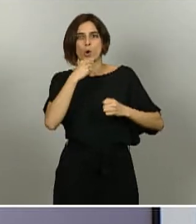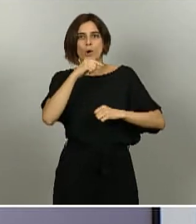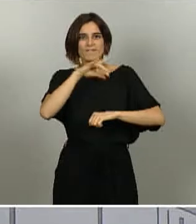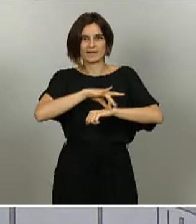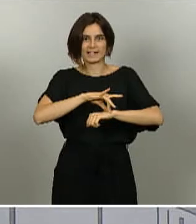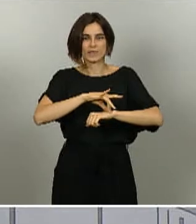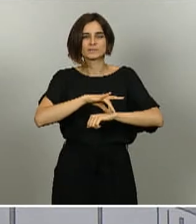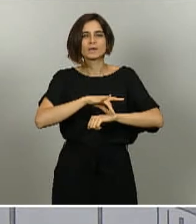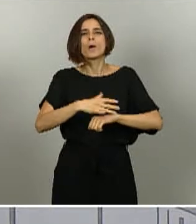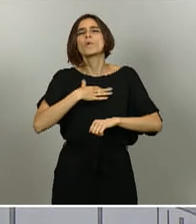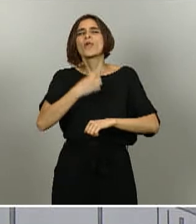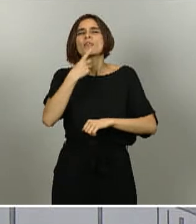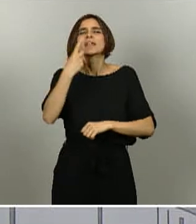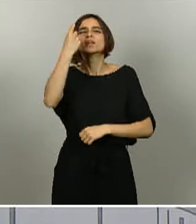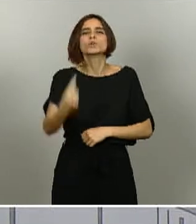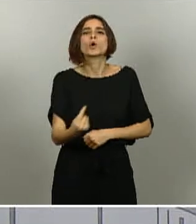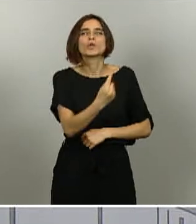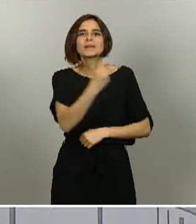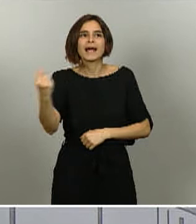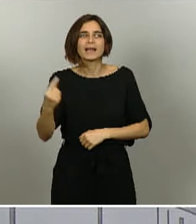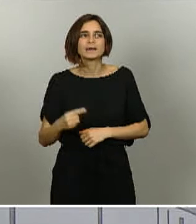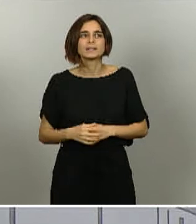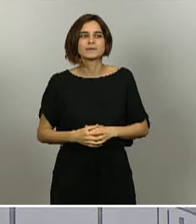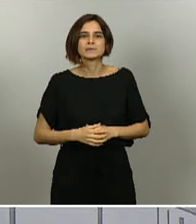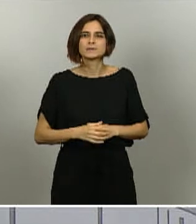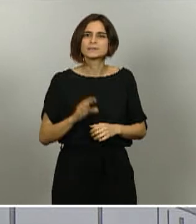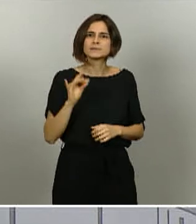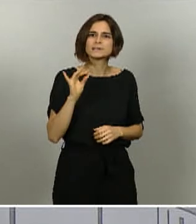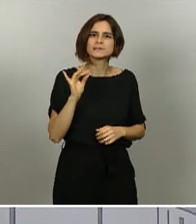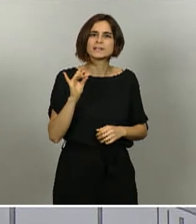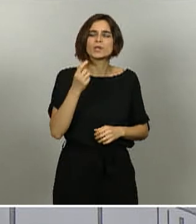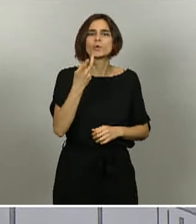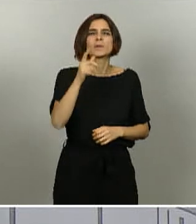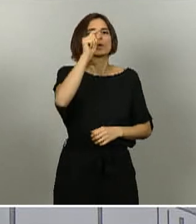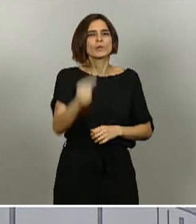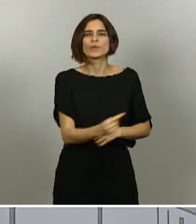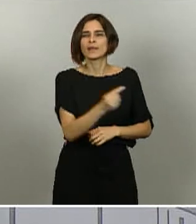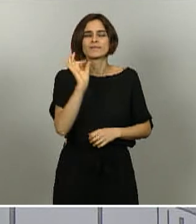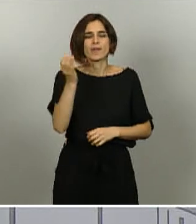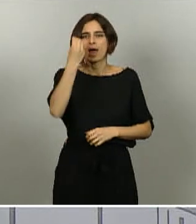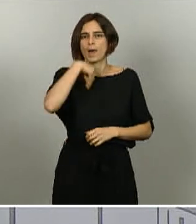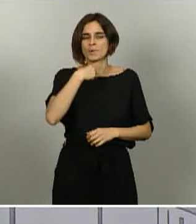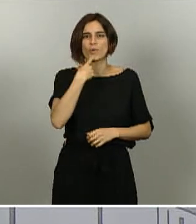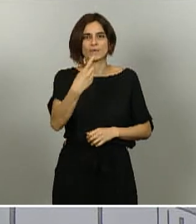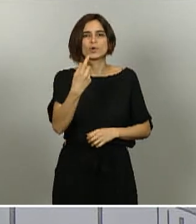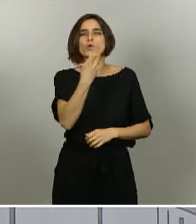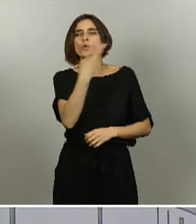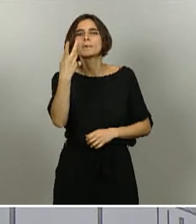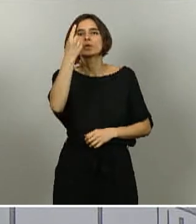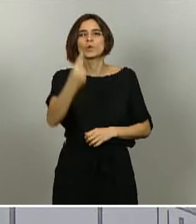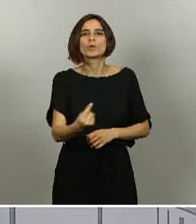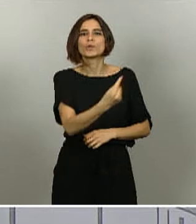No ha dicho el número total de sanitarios infectados. No, ¿Sí puede dar la cifra total? El número total no lo he dicho, es cierto. No tengo el dato del número total de